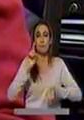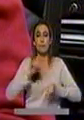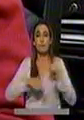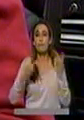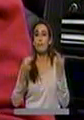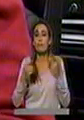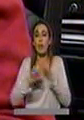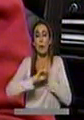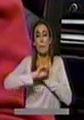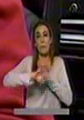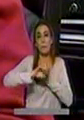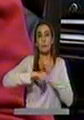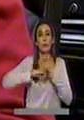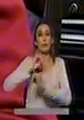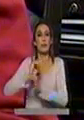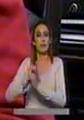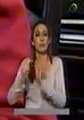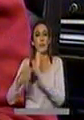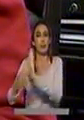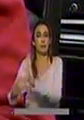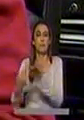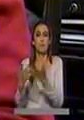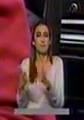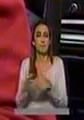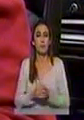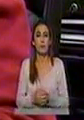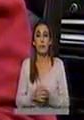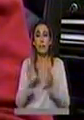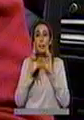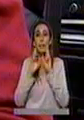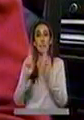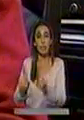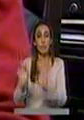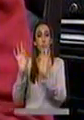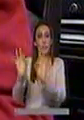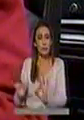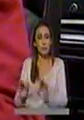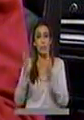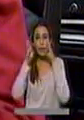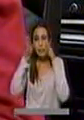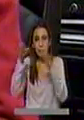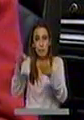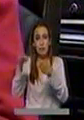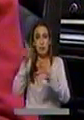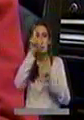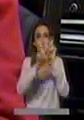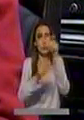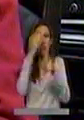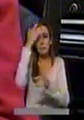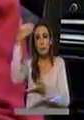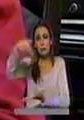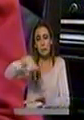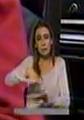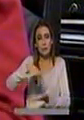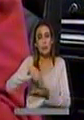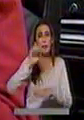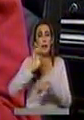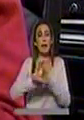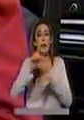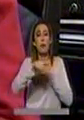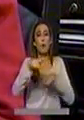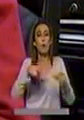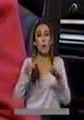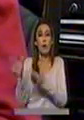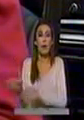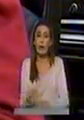la promoción internacional del país. Y esas son las divisas frescas, esa es la gente que va a venir a ocupar las plazas hoteleras, es la gente